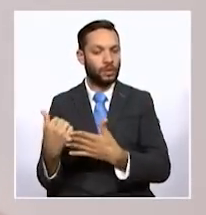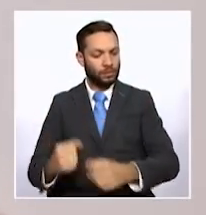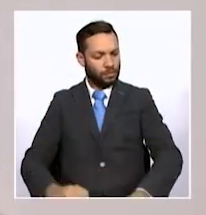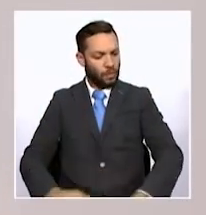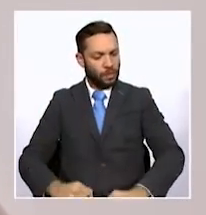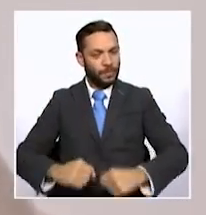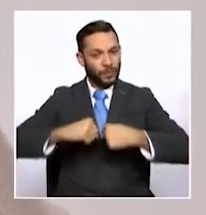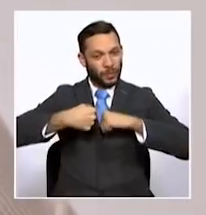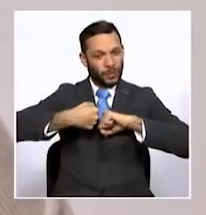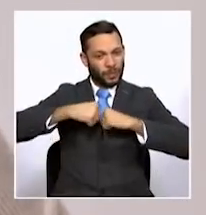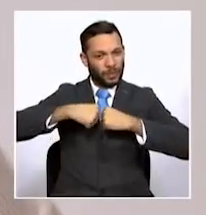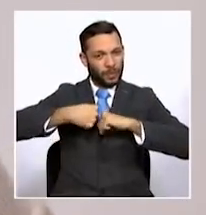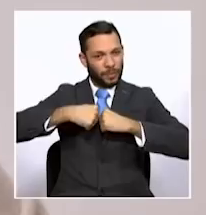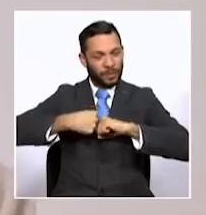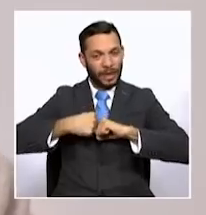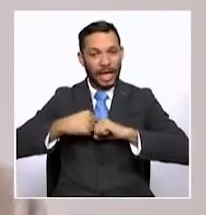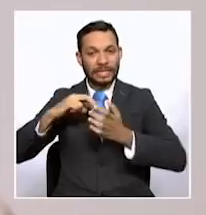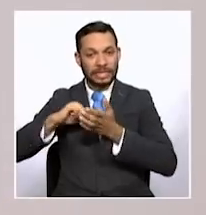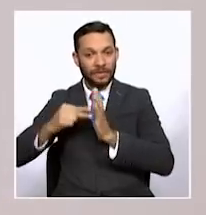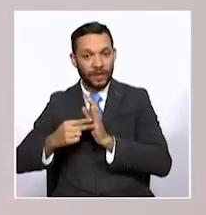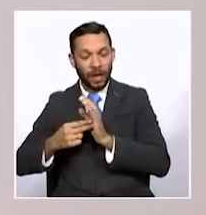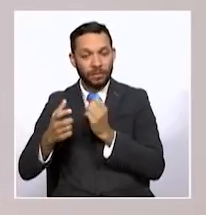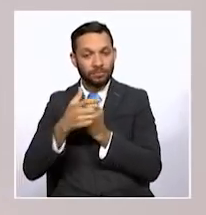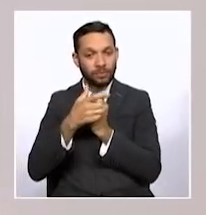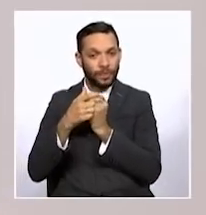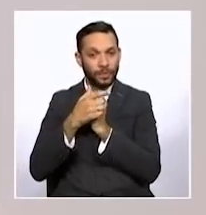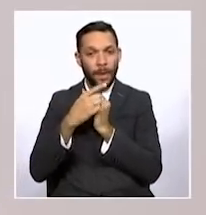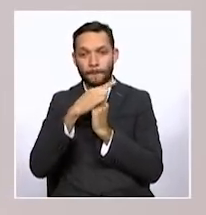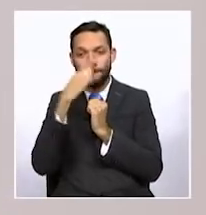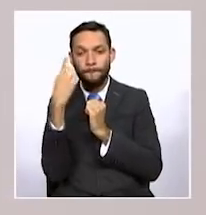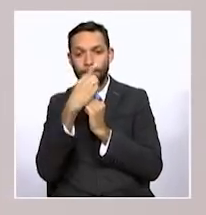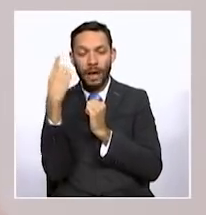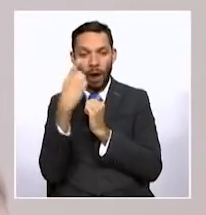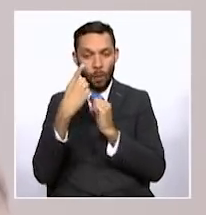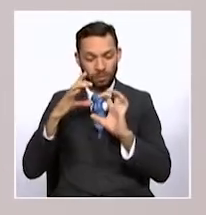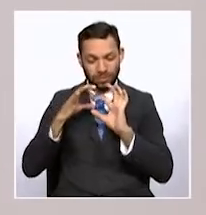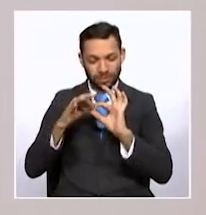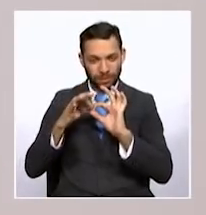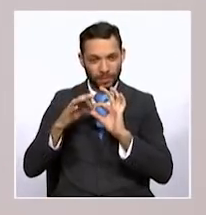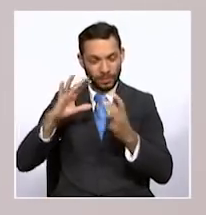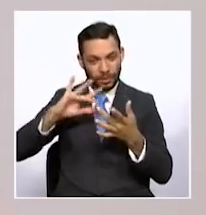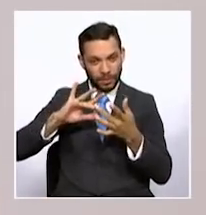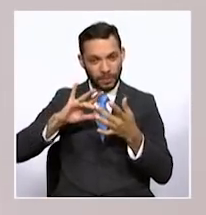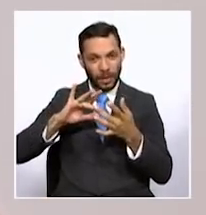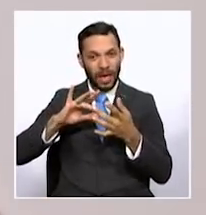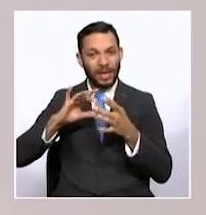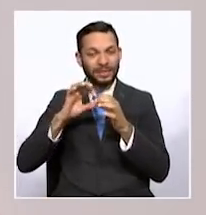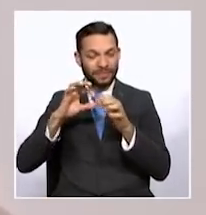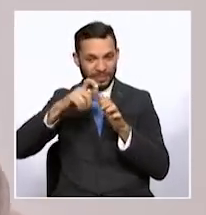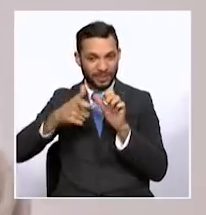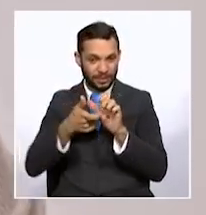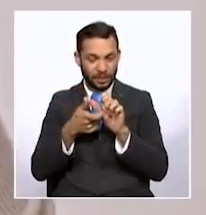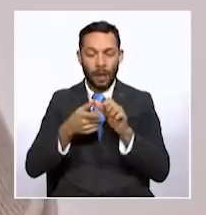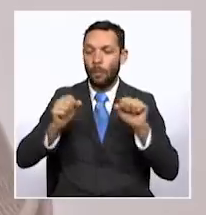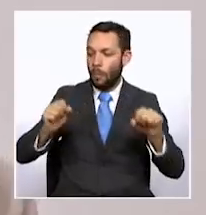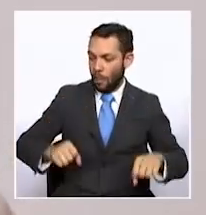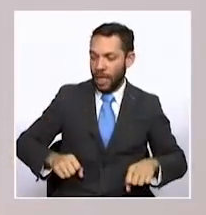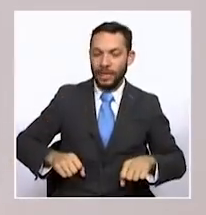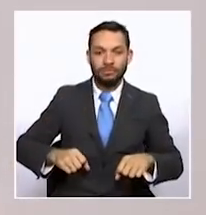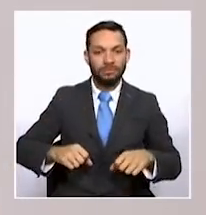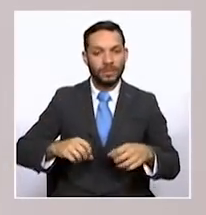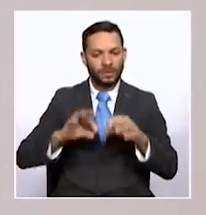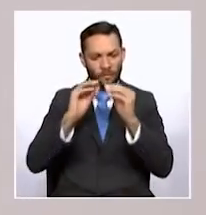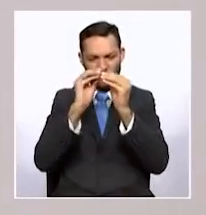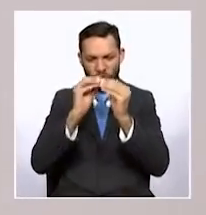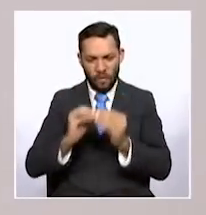que es este blanco que tenemos acá en esta parte de atrás, que va unido por el tendón rotuliano y el tendón cuadricipital. Estos mecanismos son los encargados de dar